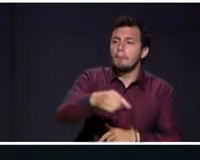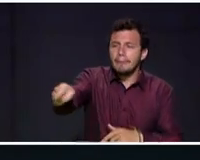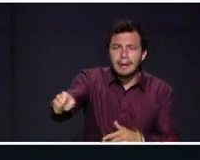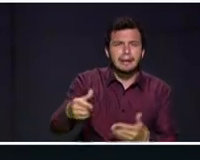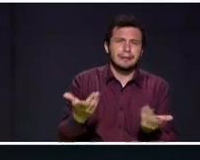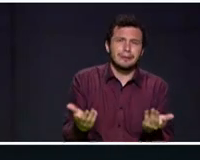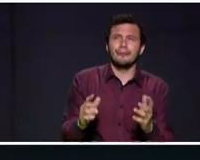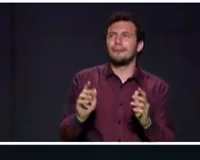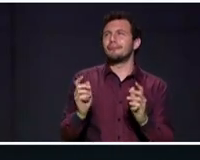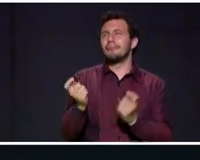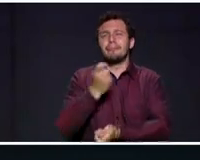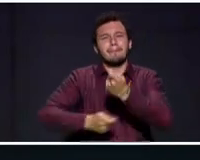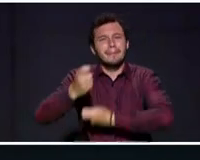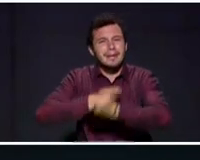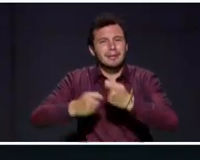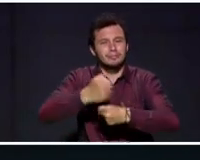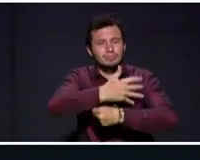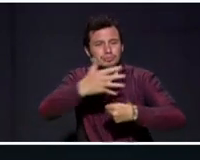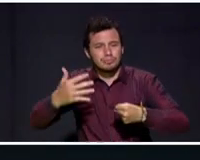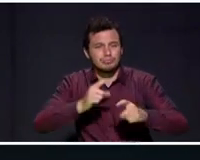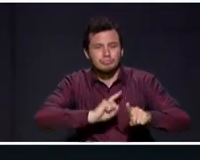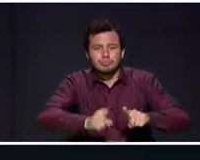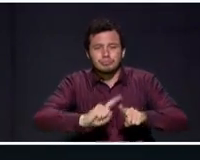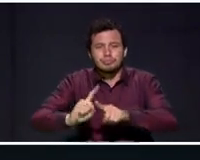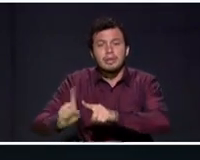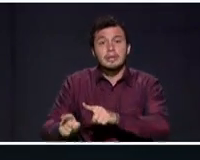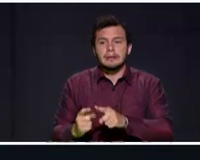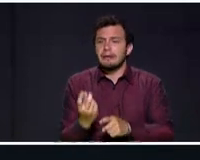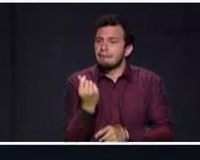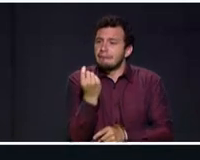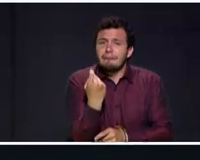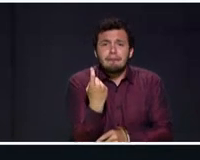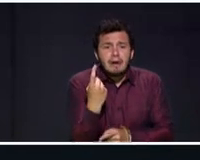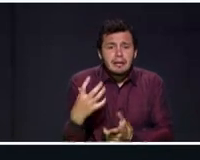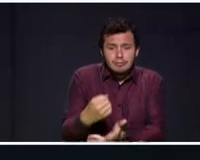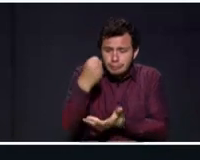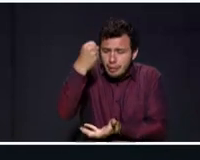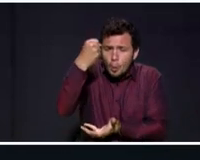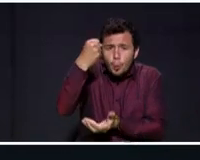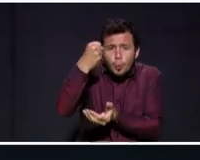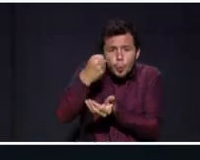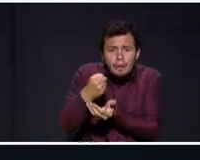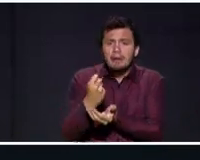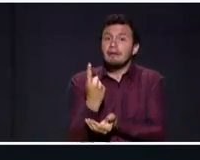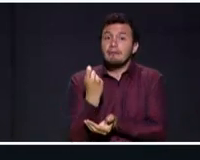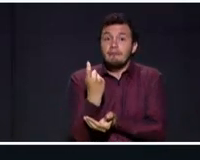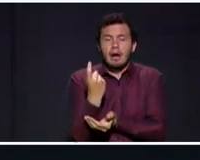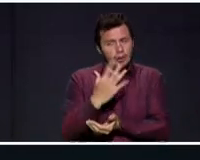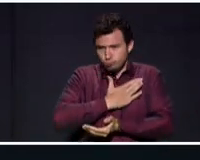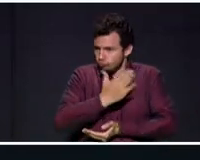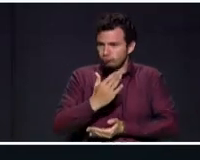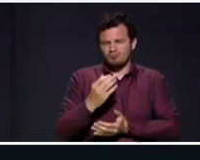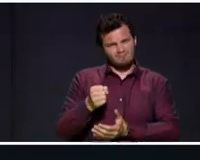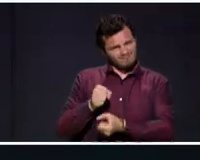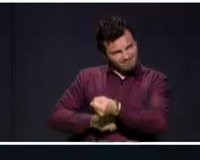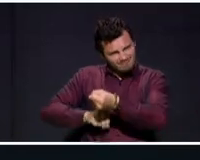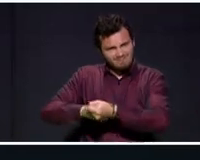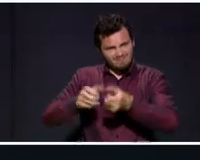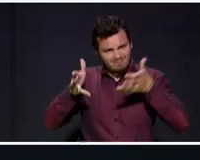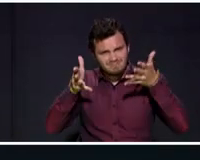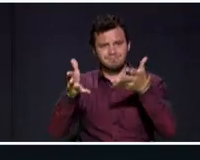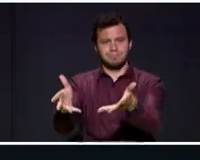de producción que es que no les queda a ellos suficientes recursos vamos a trabajar fuertemente en ello el enre lado va a ser una